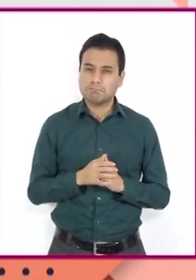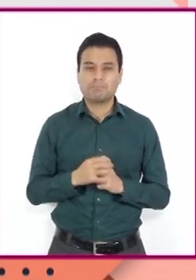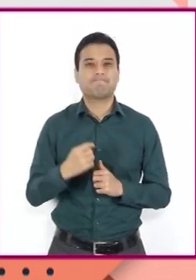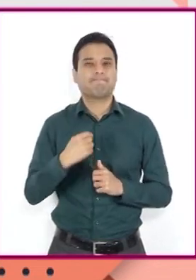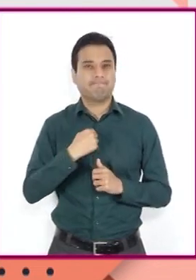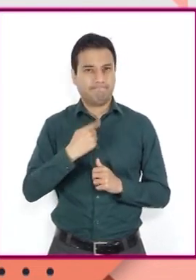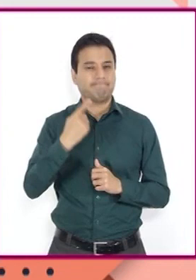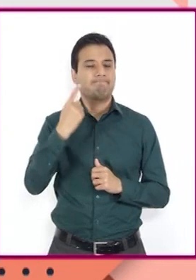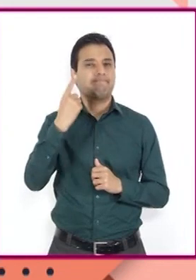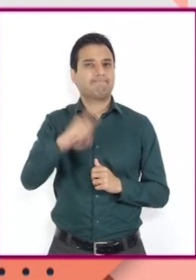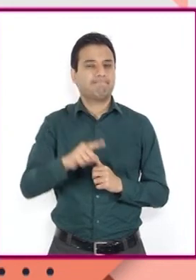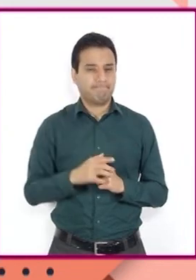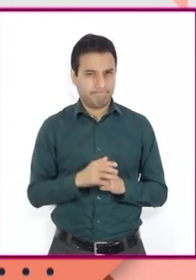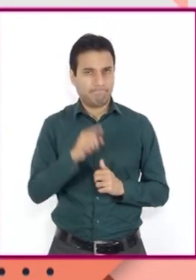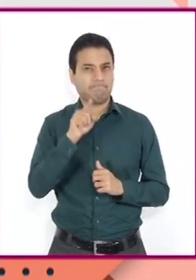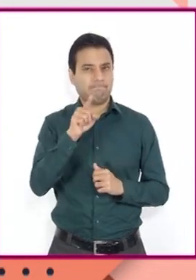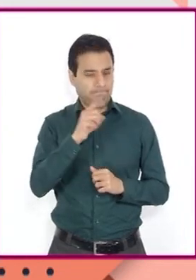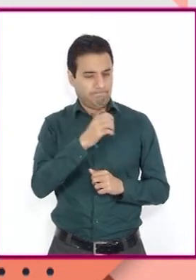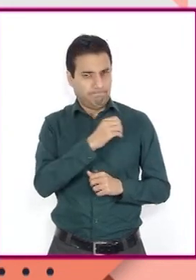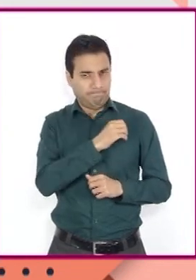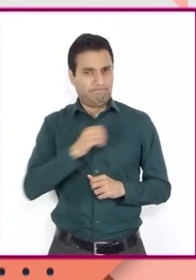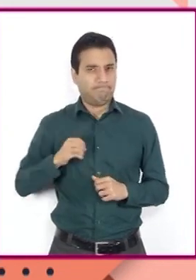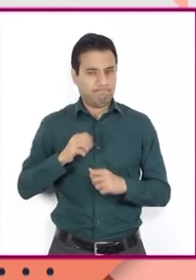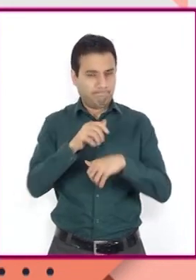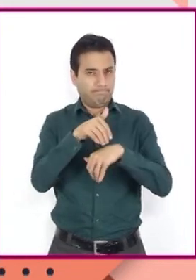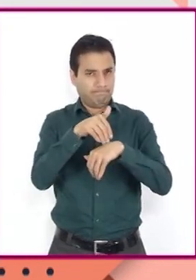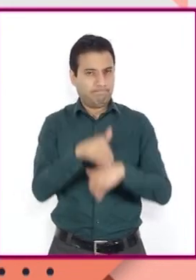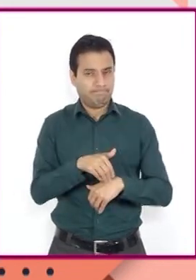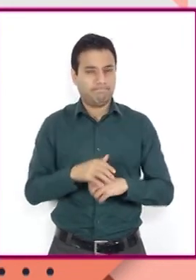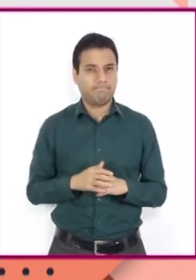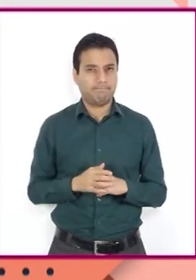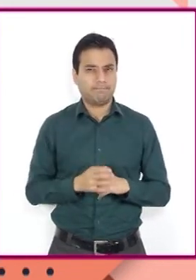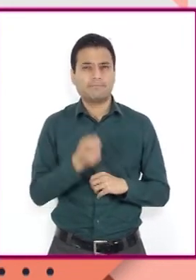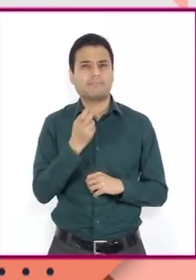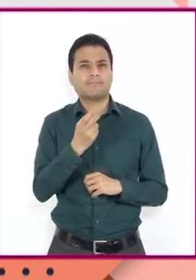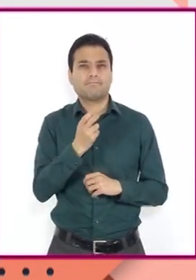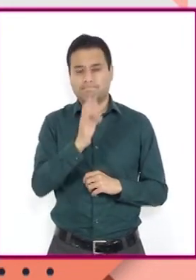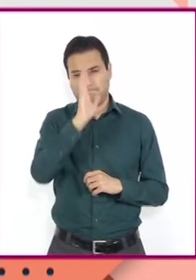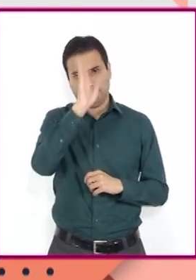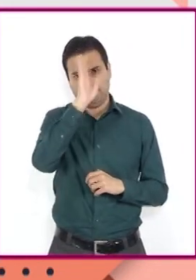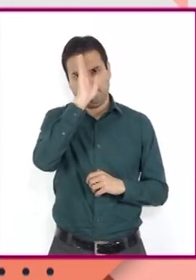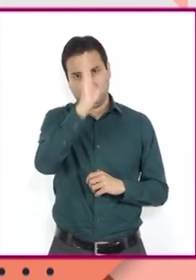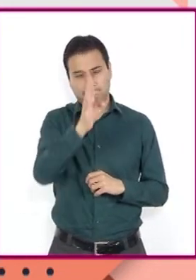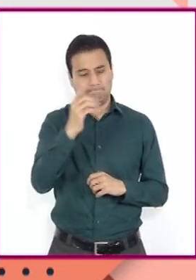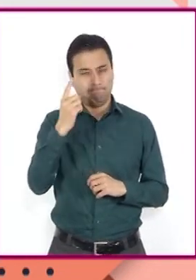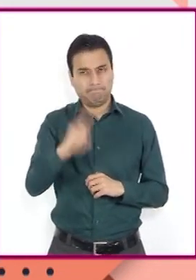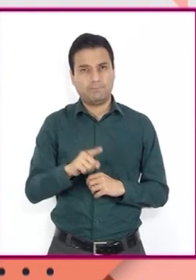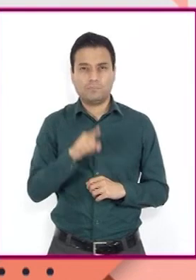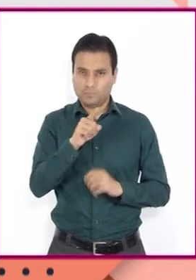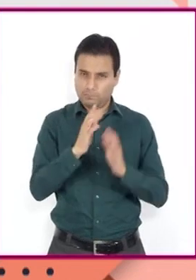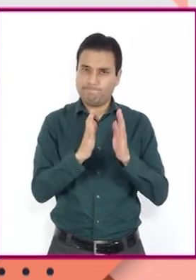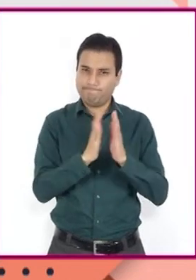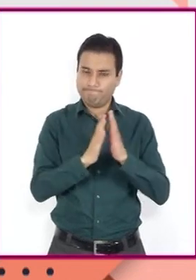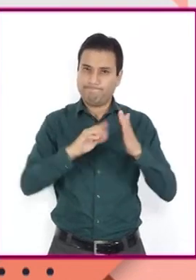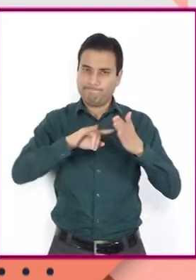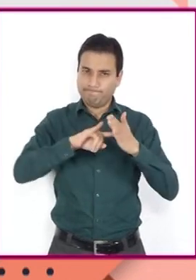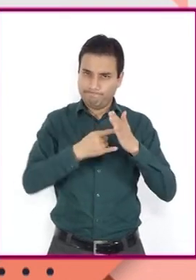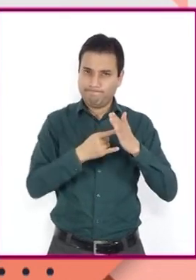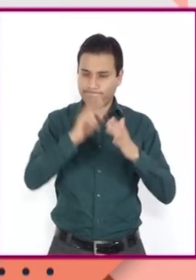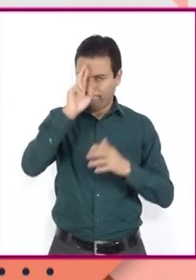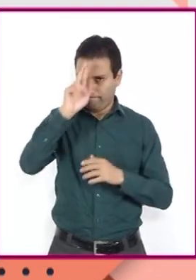mandato, una obligación, una orden. Esta orden llega de forma directa, respeta el horario de clases y